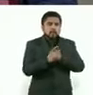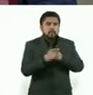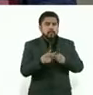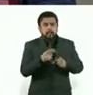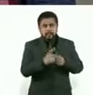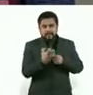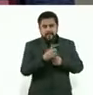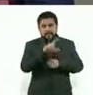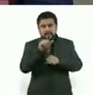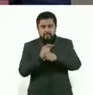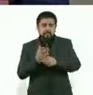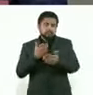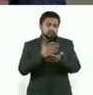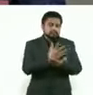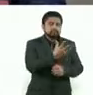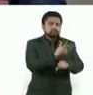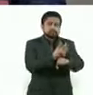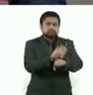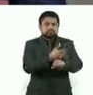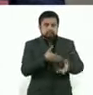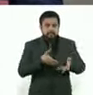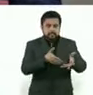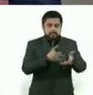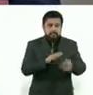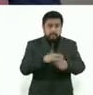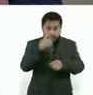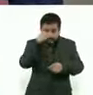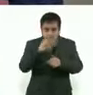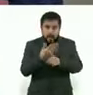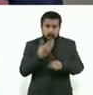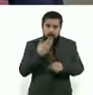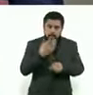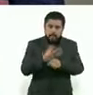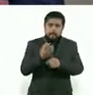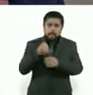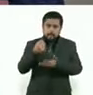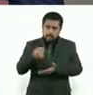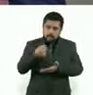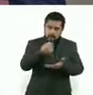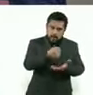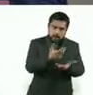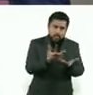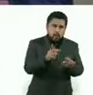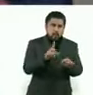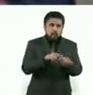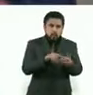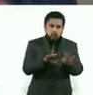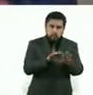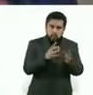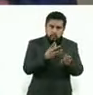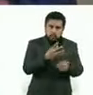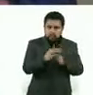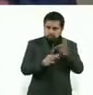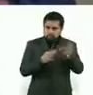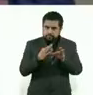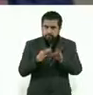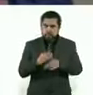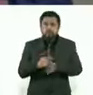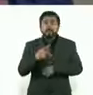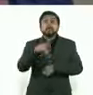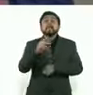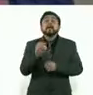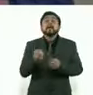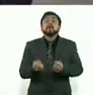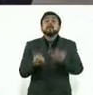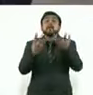tener la mayor parte de nuestro presupuesto asignado a lo preventivo y no a lo correctivo. Pero, ¿y cuánto tiempo dura